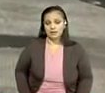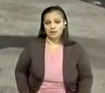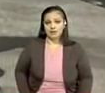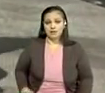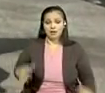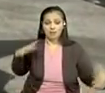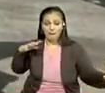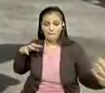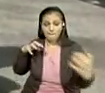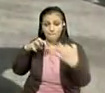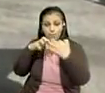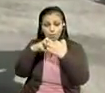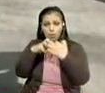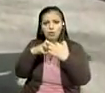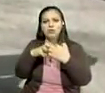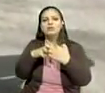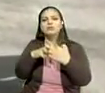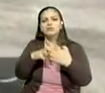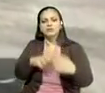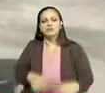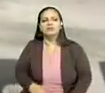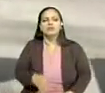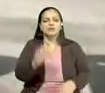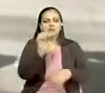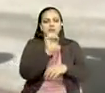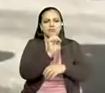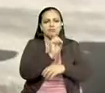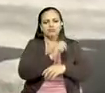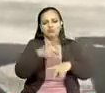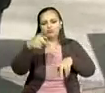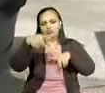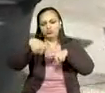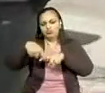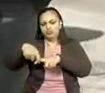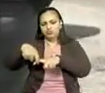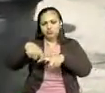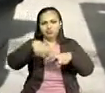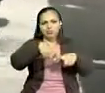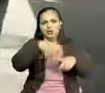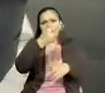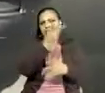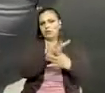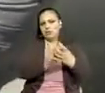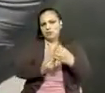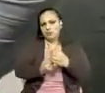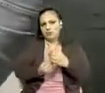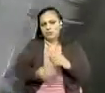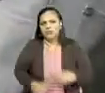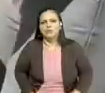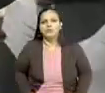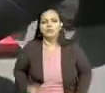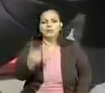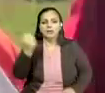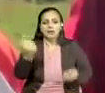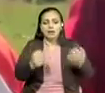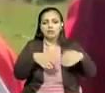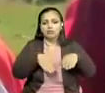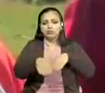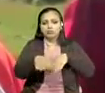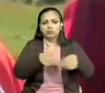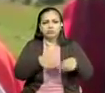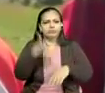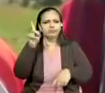trasladados hasta la morgue del cementerio municipal de Riobamba. Mientras tanto, la vía continuaba cerrada.